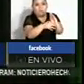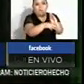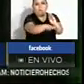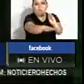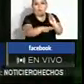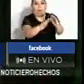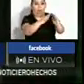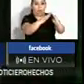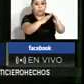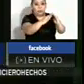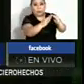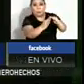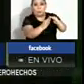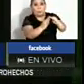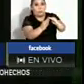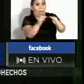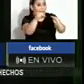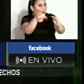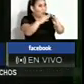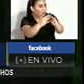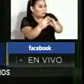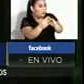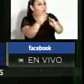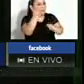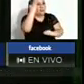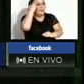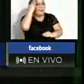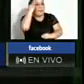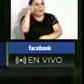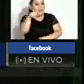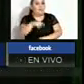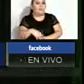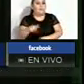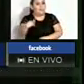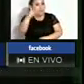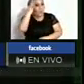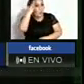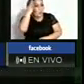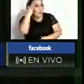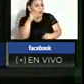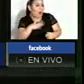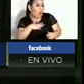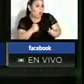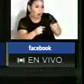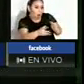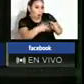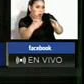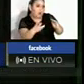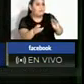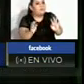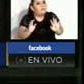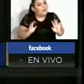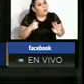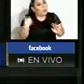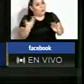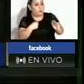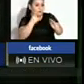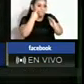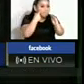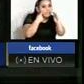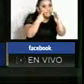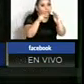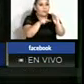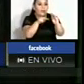ido a esta casa, pero acuérdese que siempre hay gente que le gusta lo ajeno, entonces nos toca estar cuidando